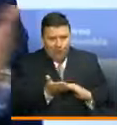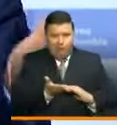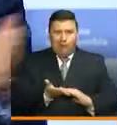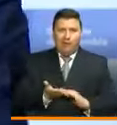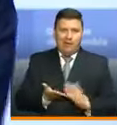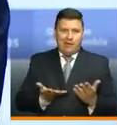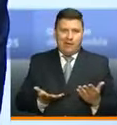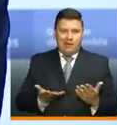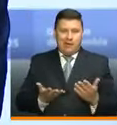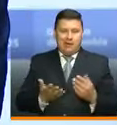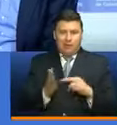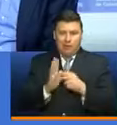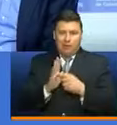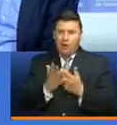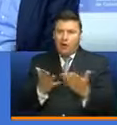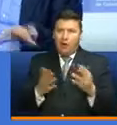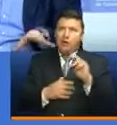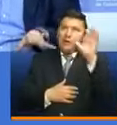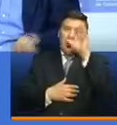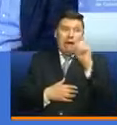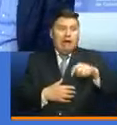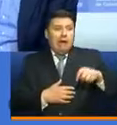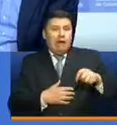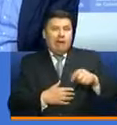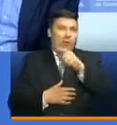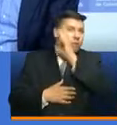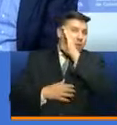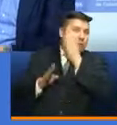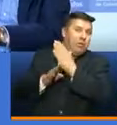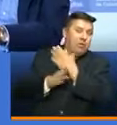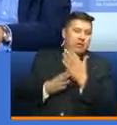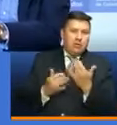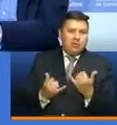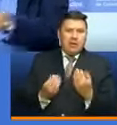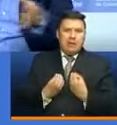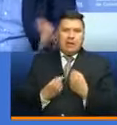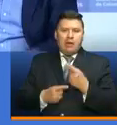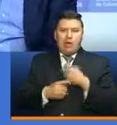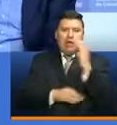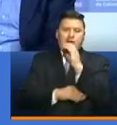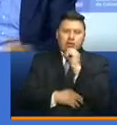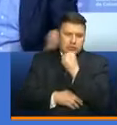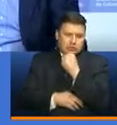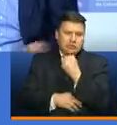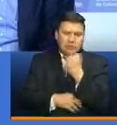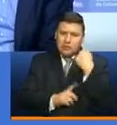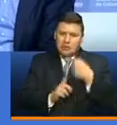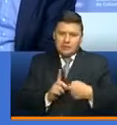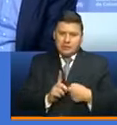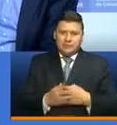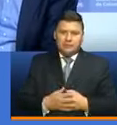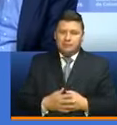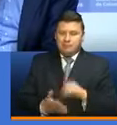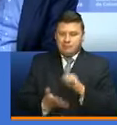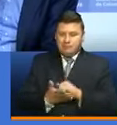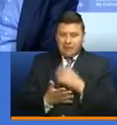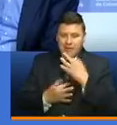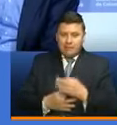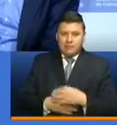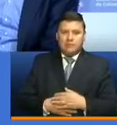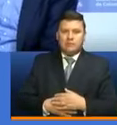materializadas de cara a otras naciones que hoy están enfrentando lo que vivió de pronto Colombia hace un mes con esta